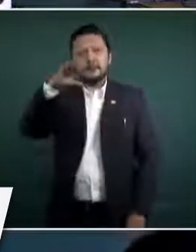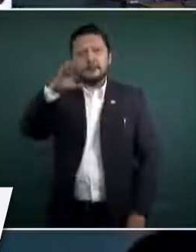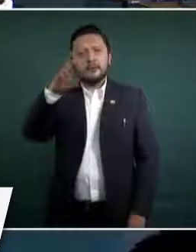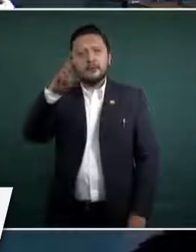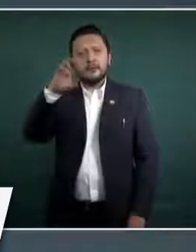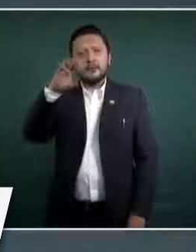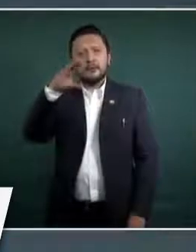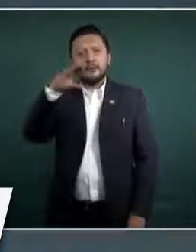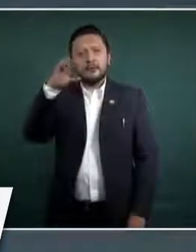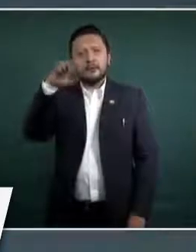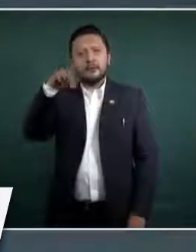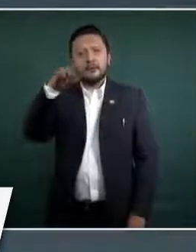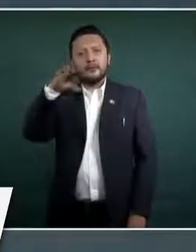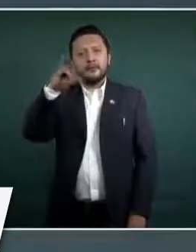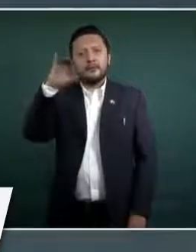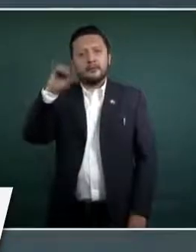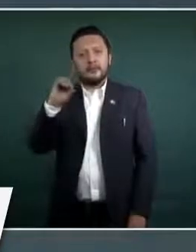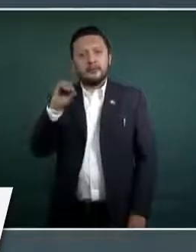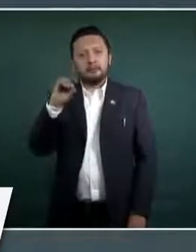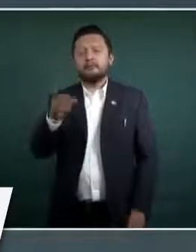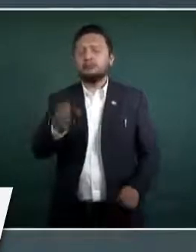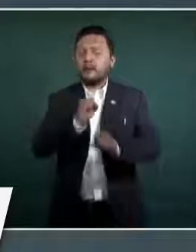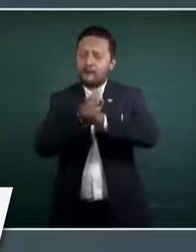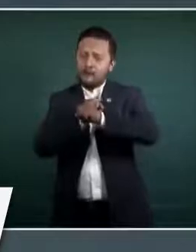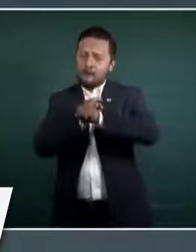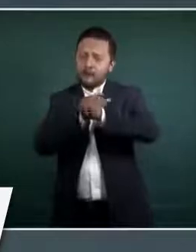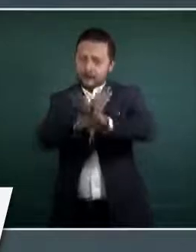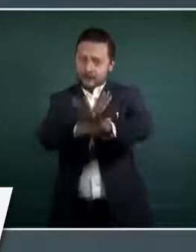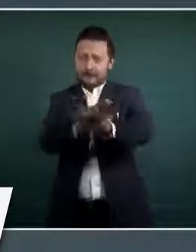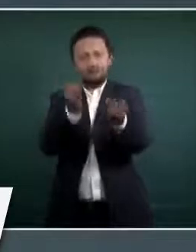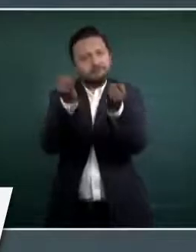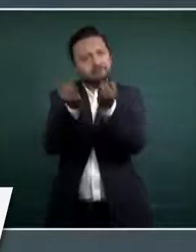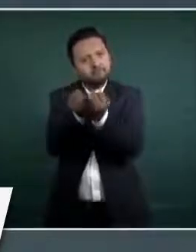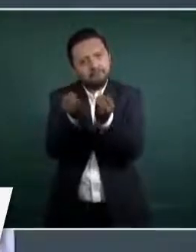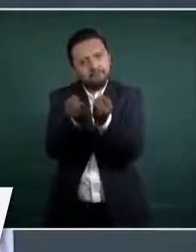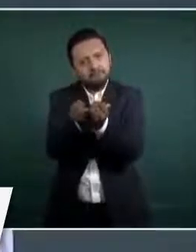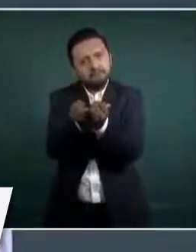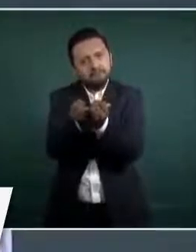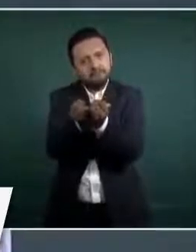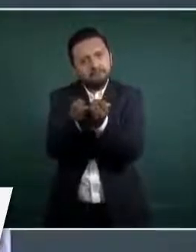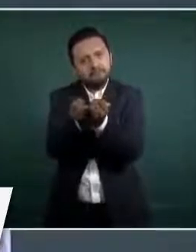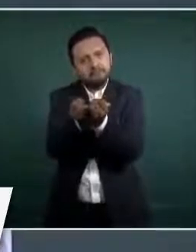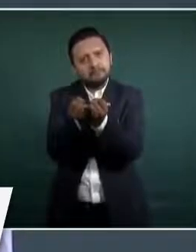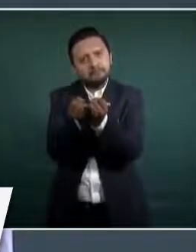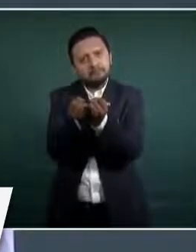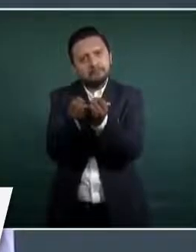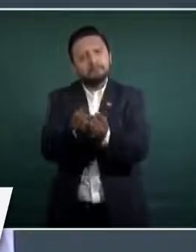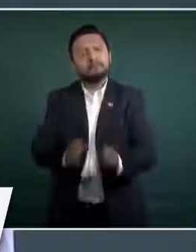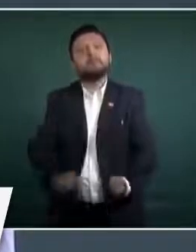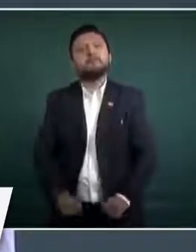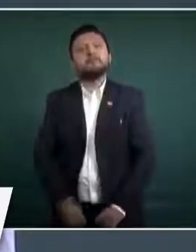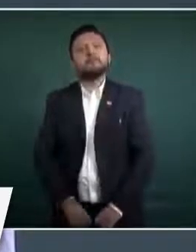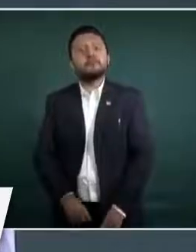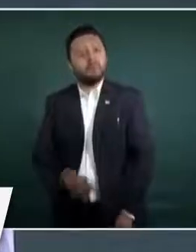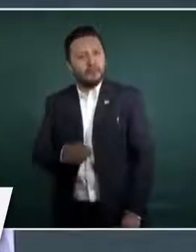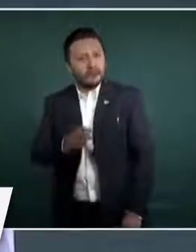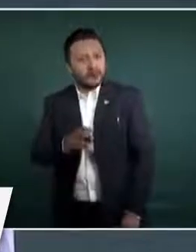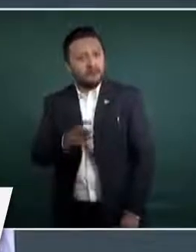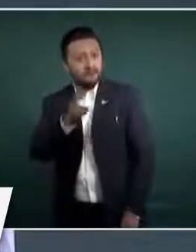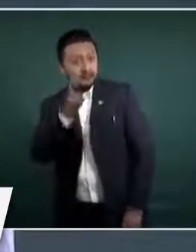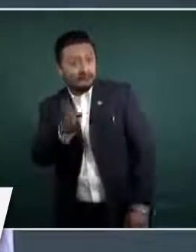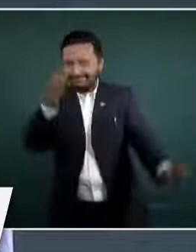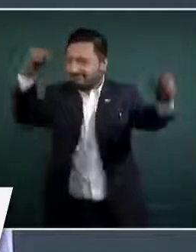González, va a informar. Y también, por este mal